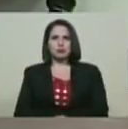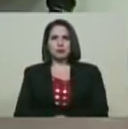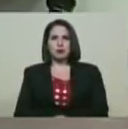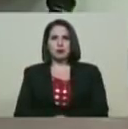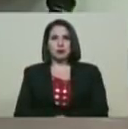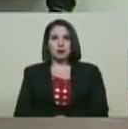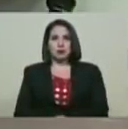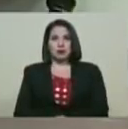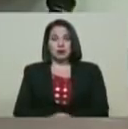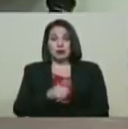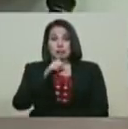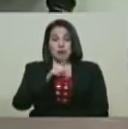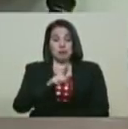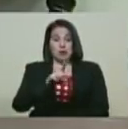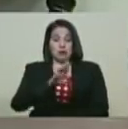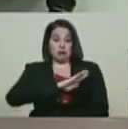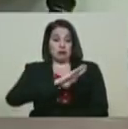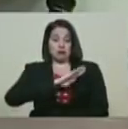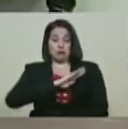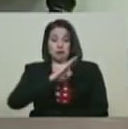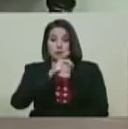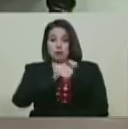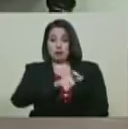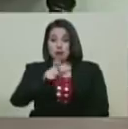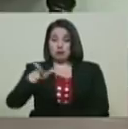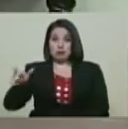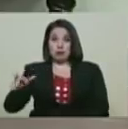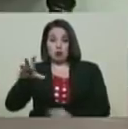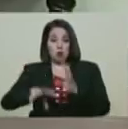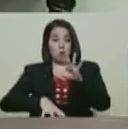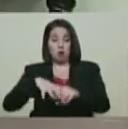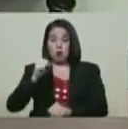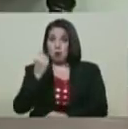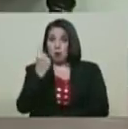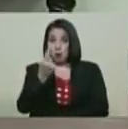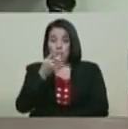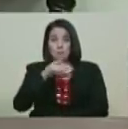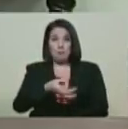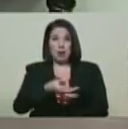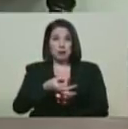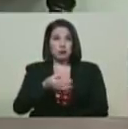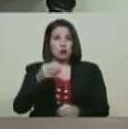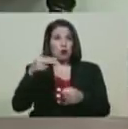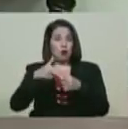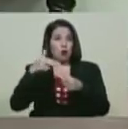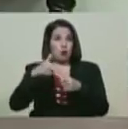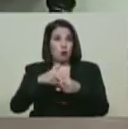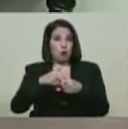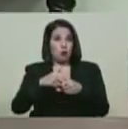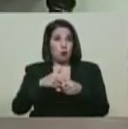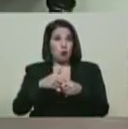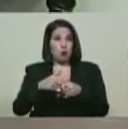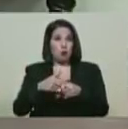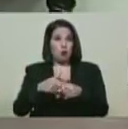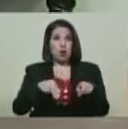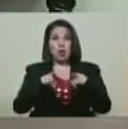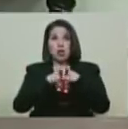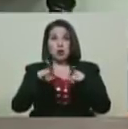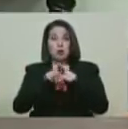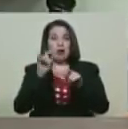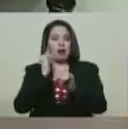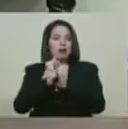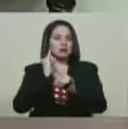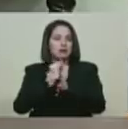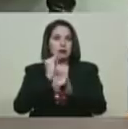Igualmente, el tenedor de cada petro será poseedor de una billetera virtual, wallet. Así le